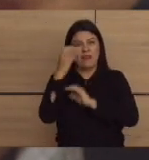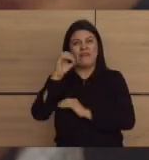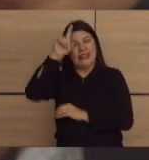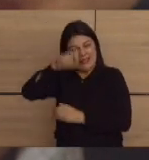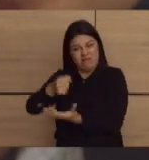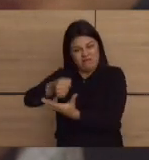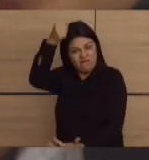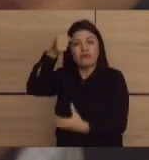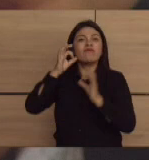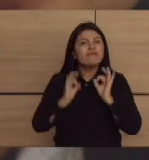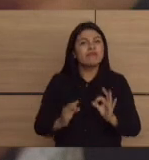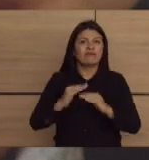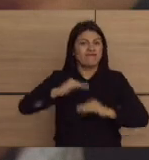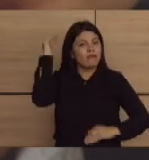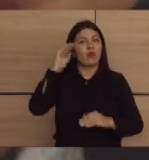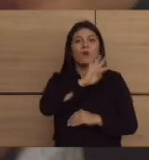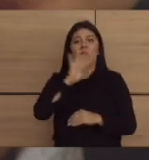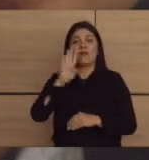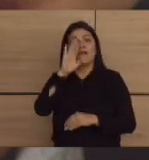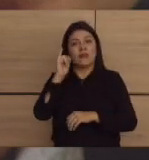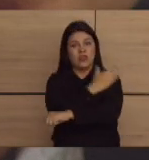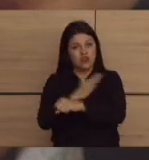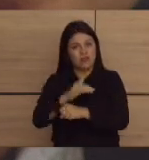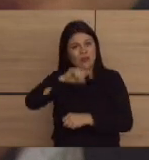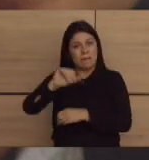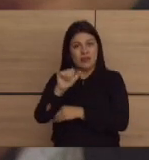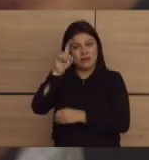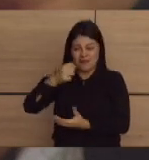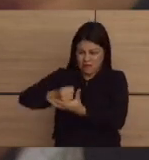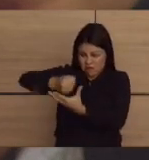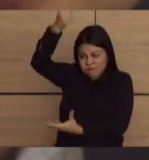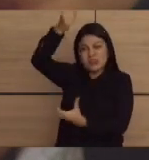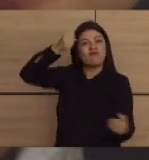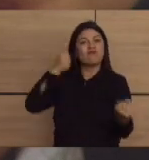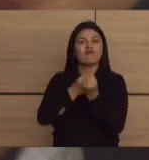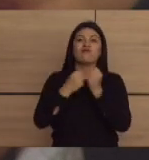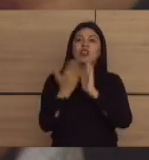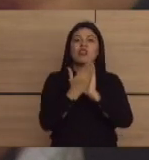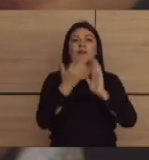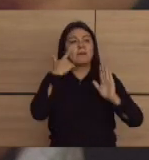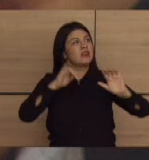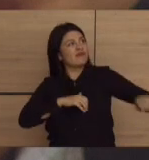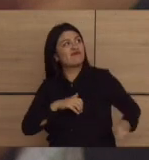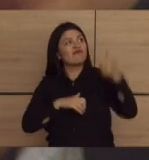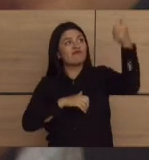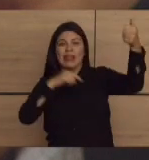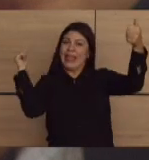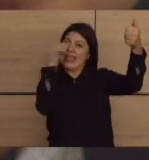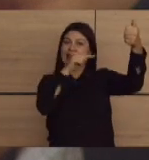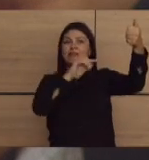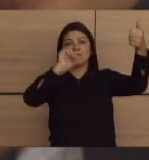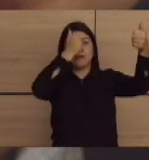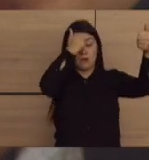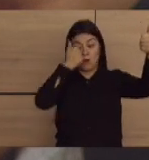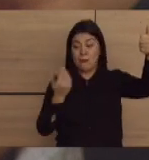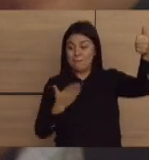de 44 billones de pesos, lo cual pone a la educación en un lugar privilegiado dentro de nuestro plan de